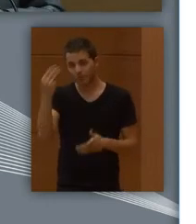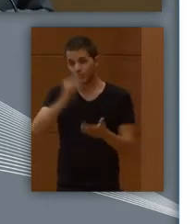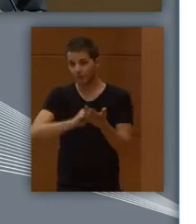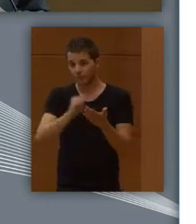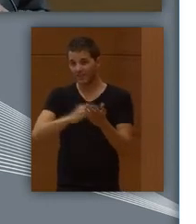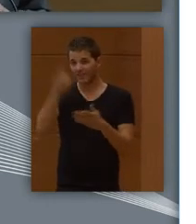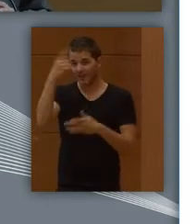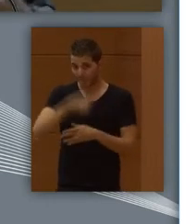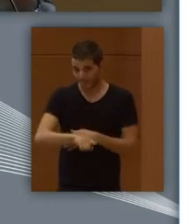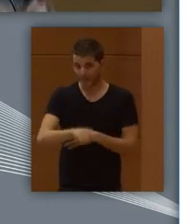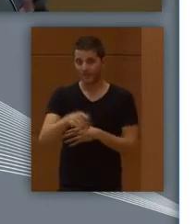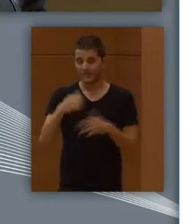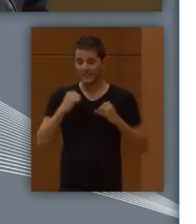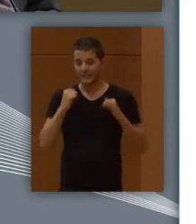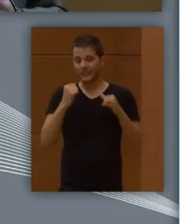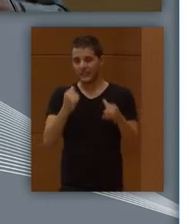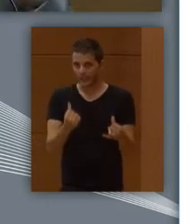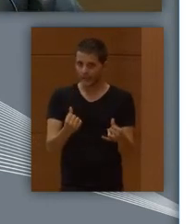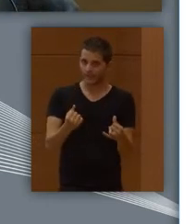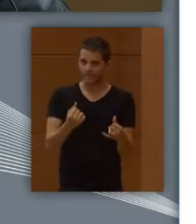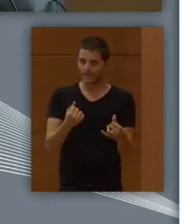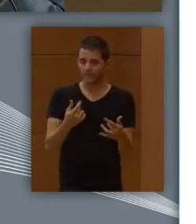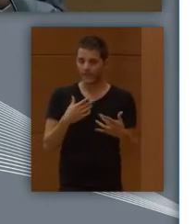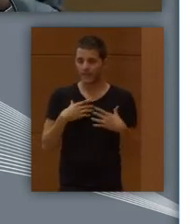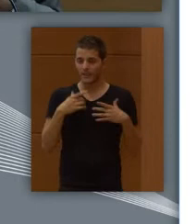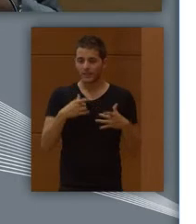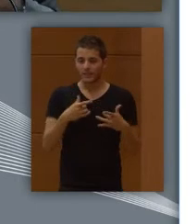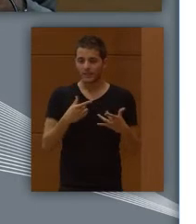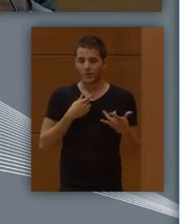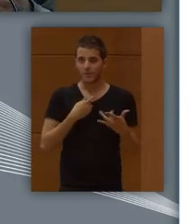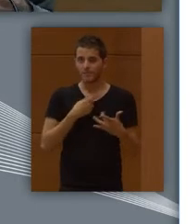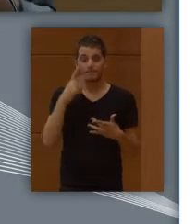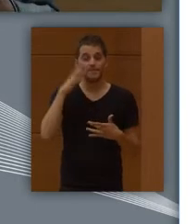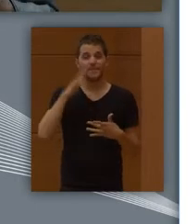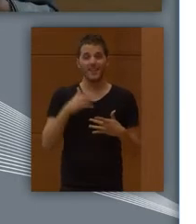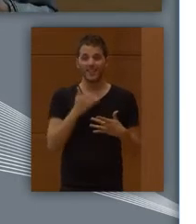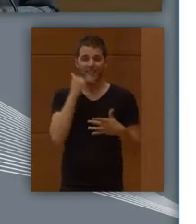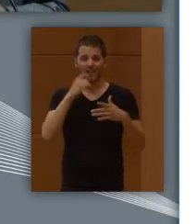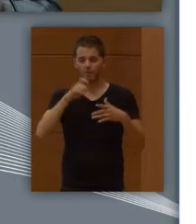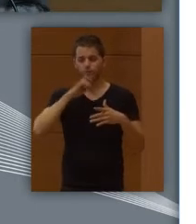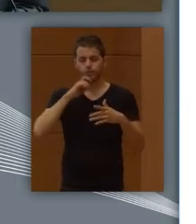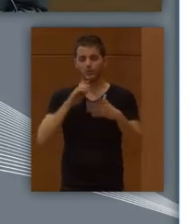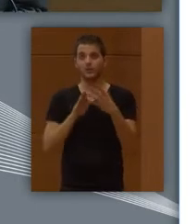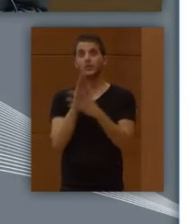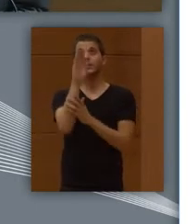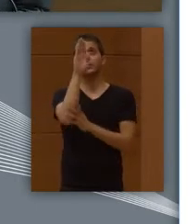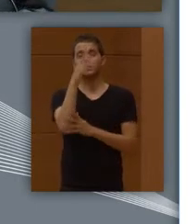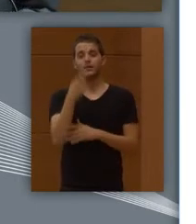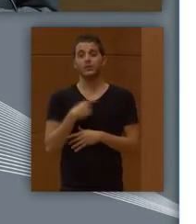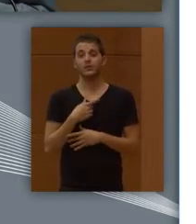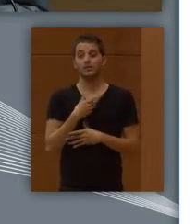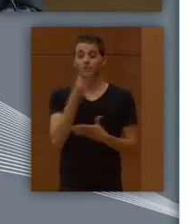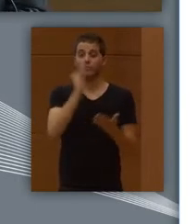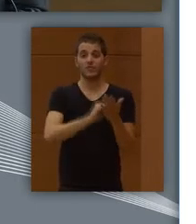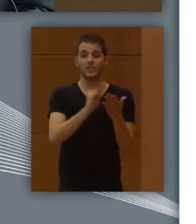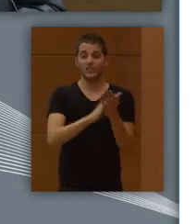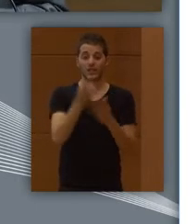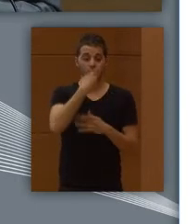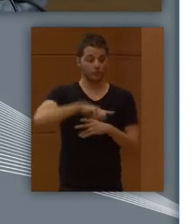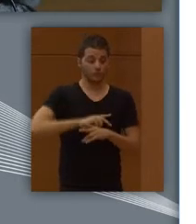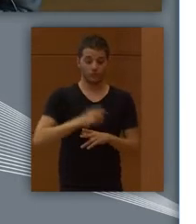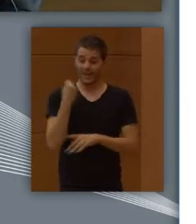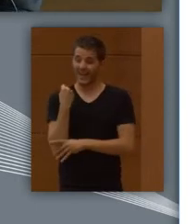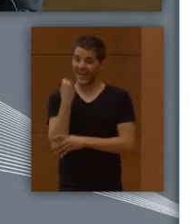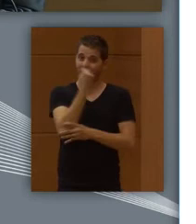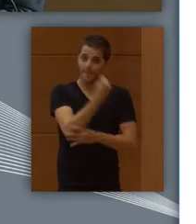todavía dar ese paso es una montaña muy empinada y probablemente necesitan un apoyo comunitario, un apoyo